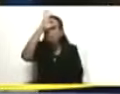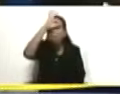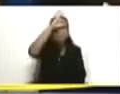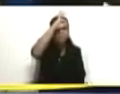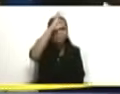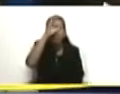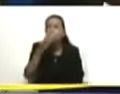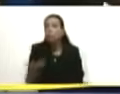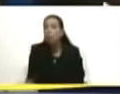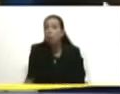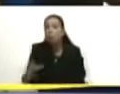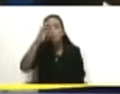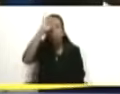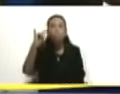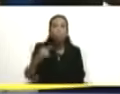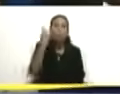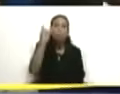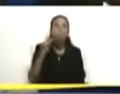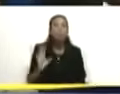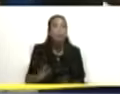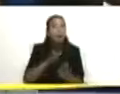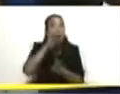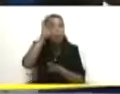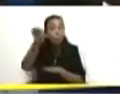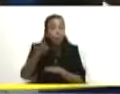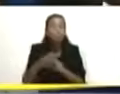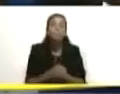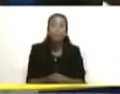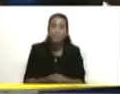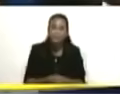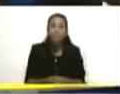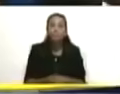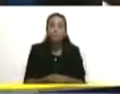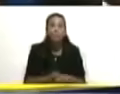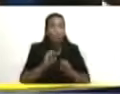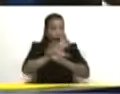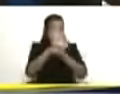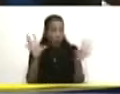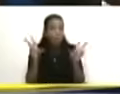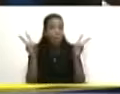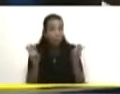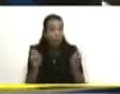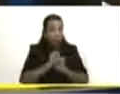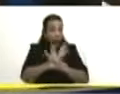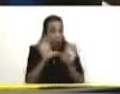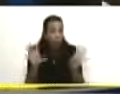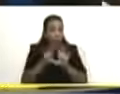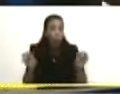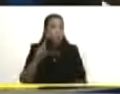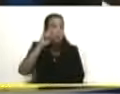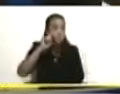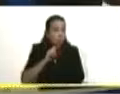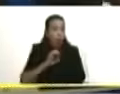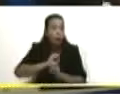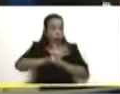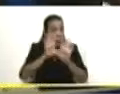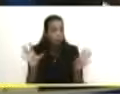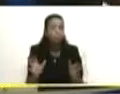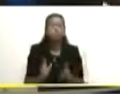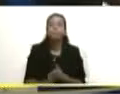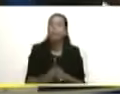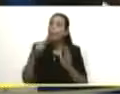y en edades avanzadas también. ¿Estamos claros en el tema? Sí. Bueno, vamos a